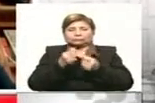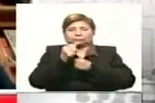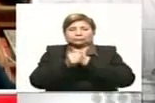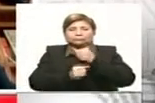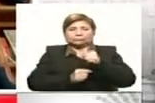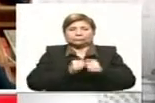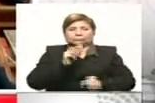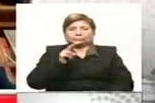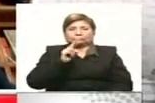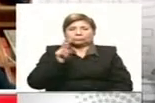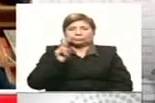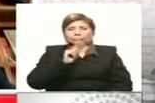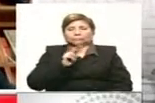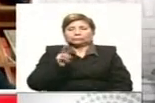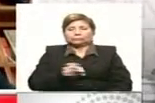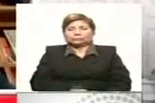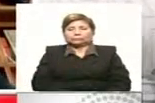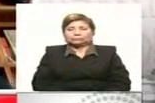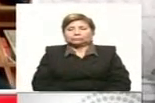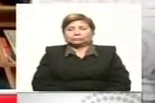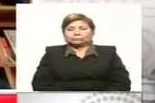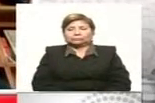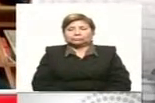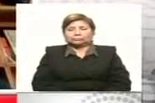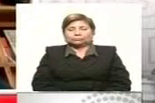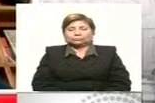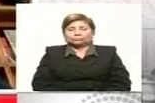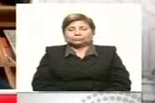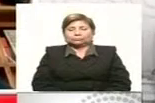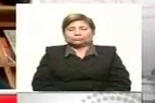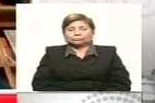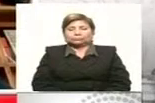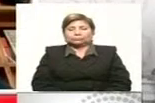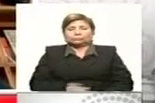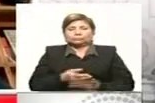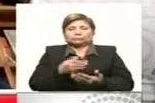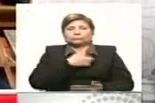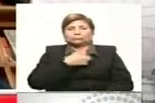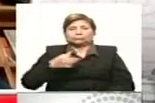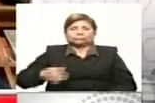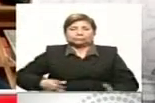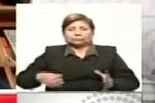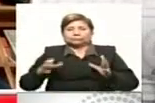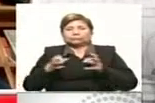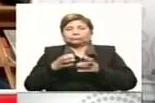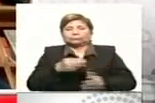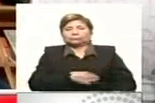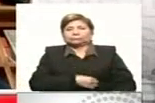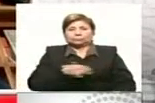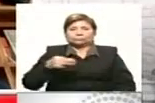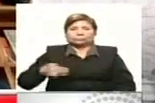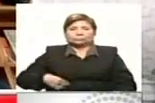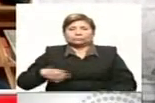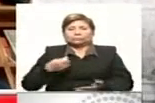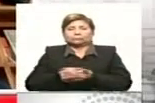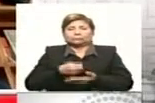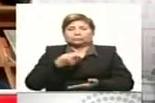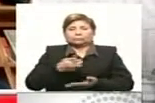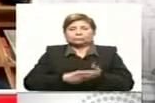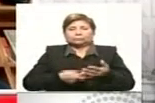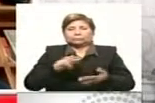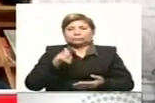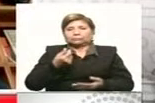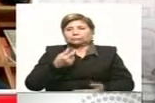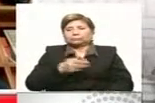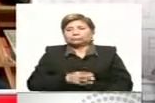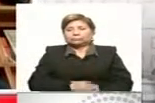fiscal 2022. El sector Presidencia del Consejo de Ministros tiene asignado un presupuesto